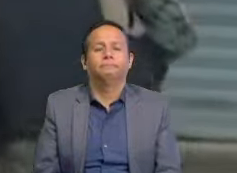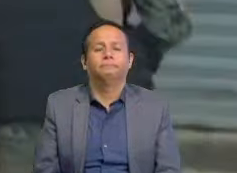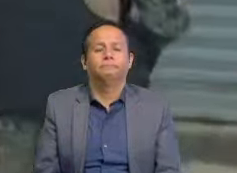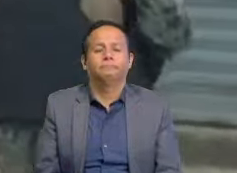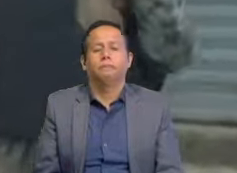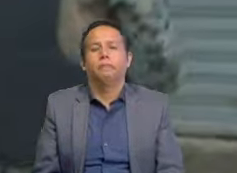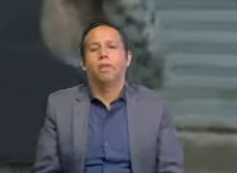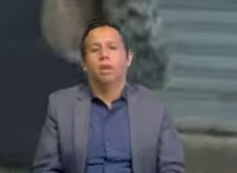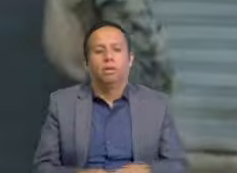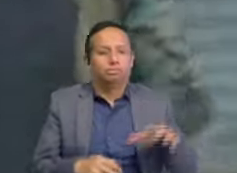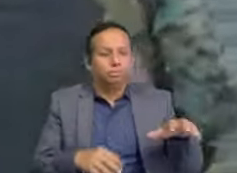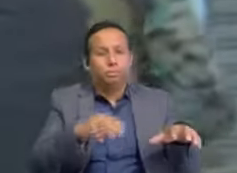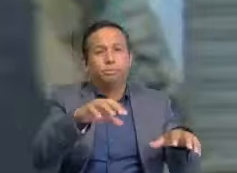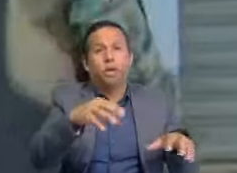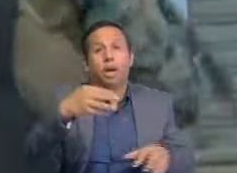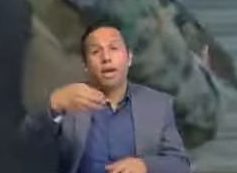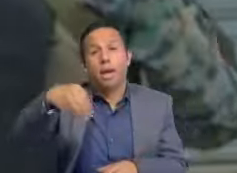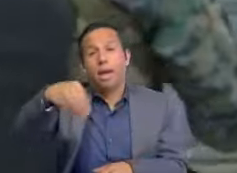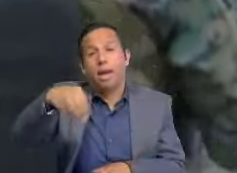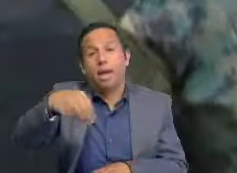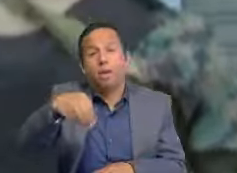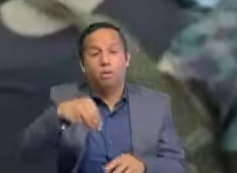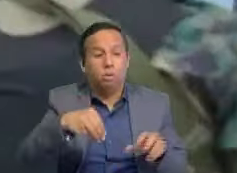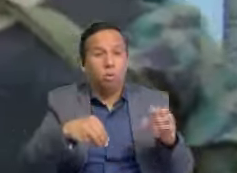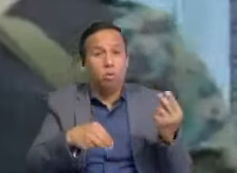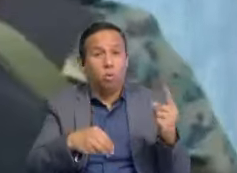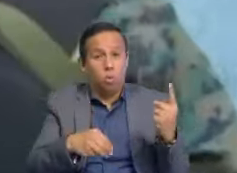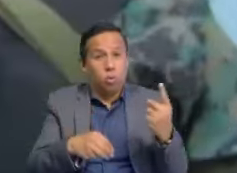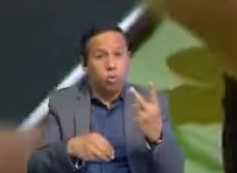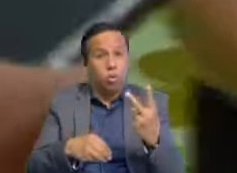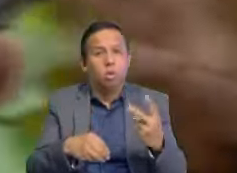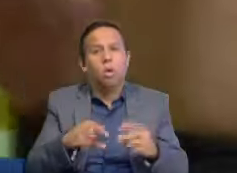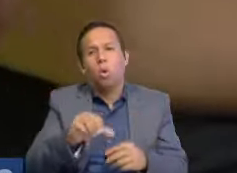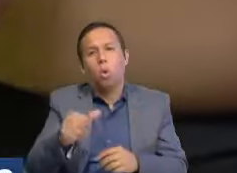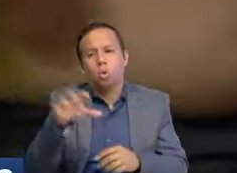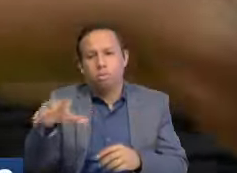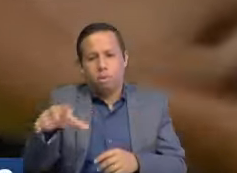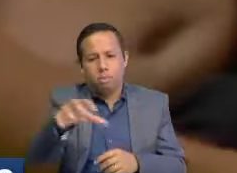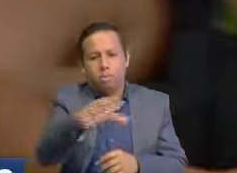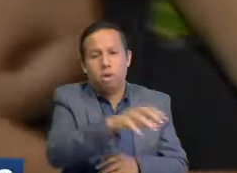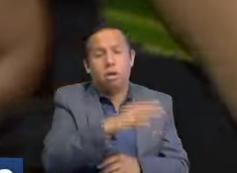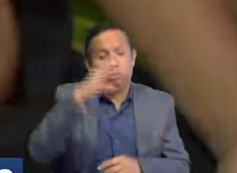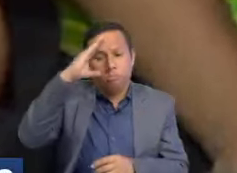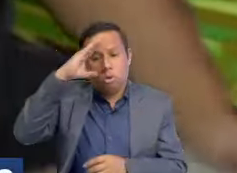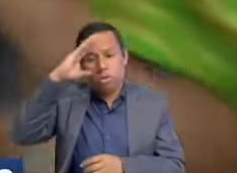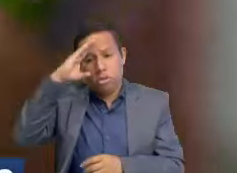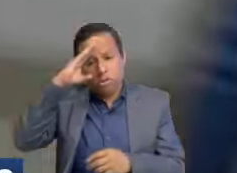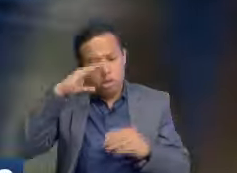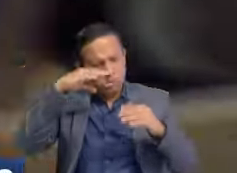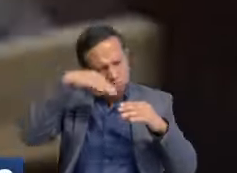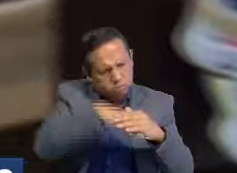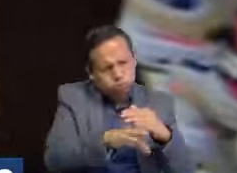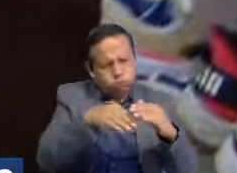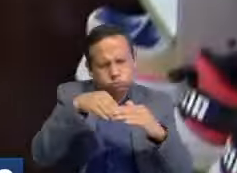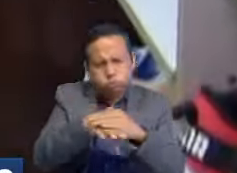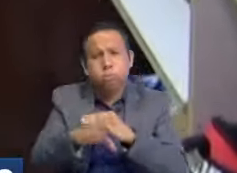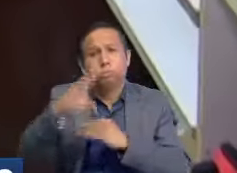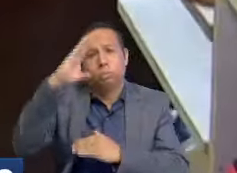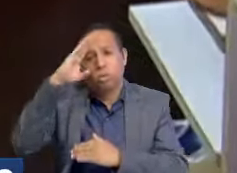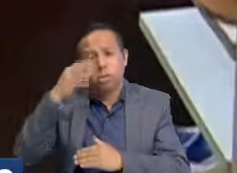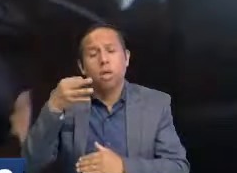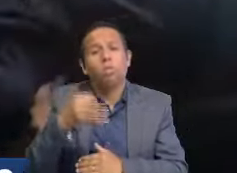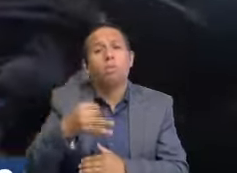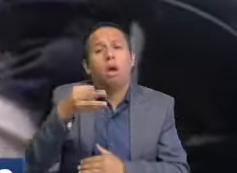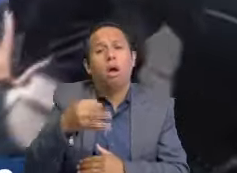En dos etapas del recreo y en la cooperativa Héctor Cobos realizaron los allanamientos los policías del distrito Durán. Buscaban a